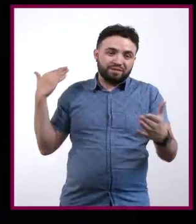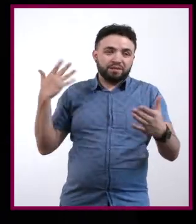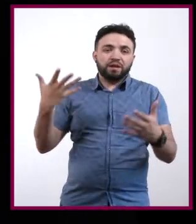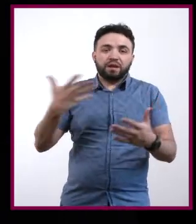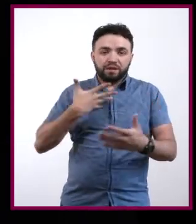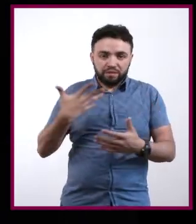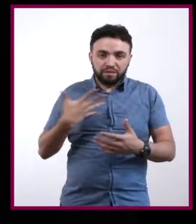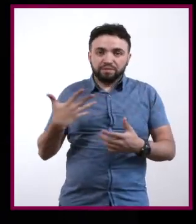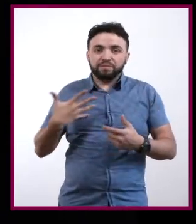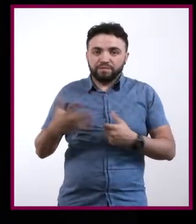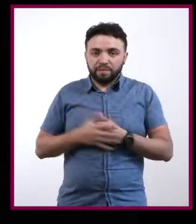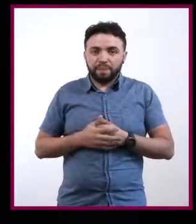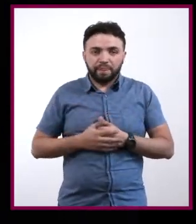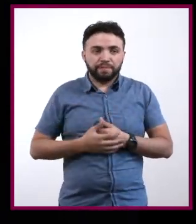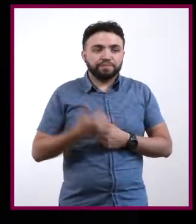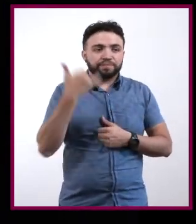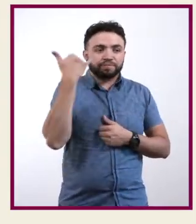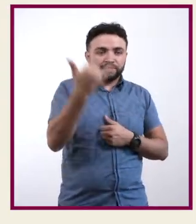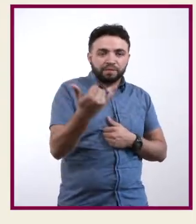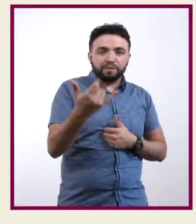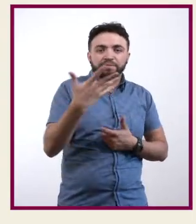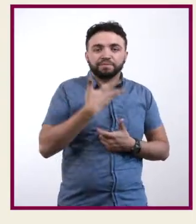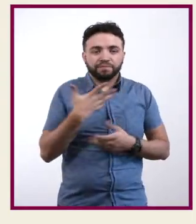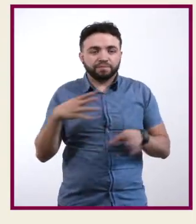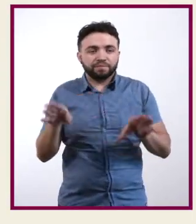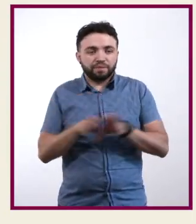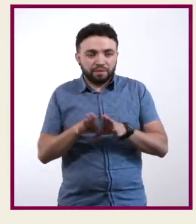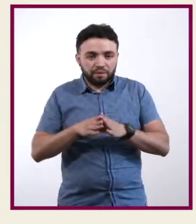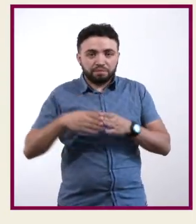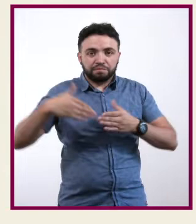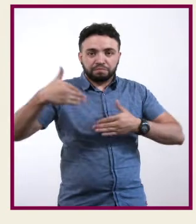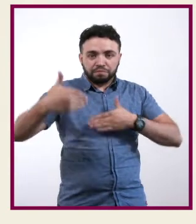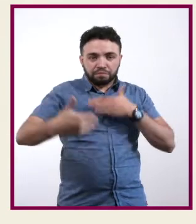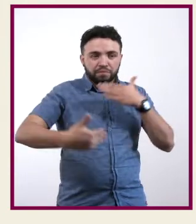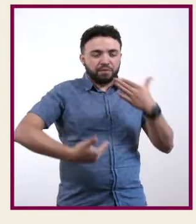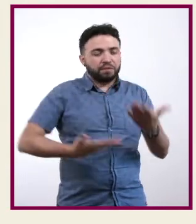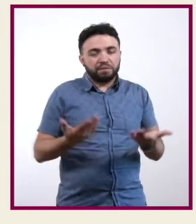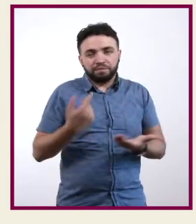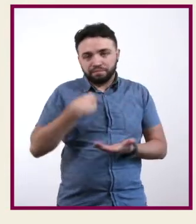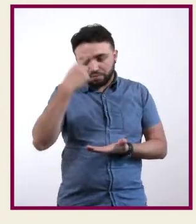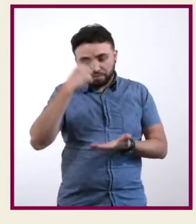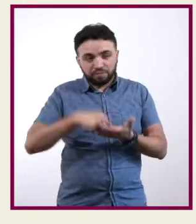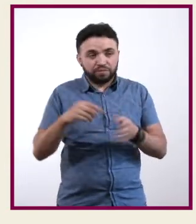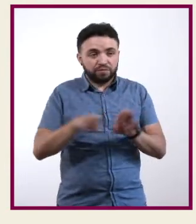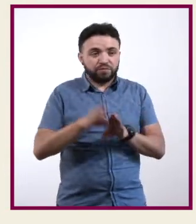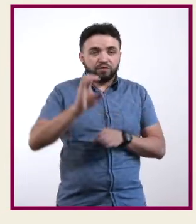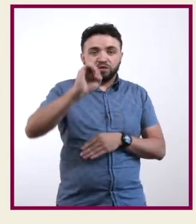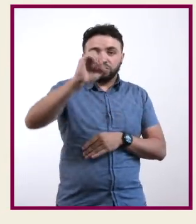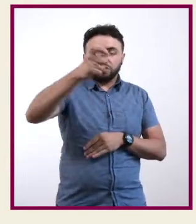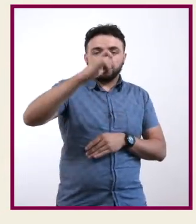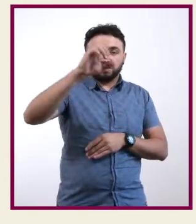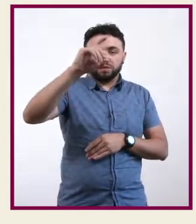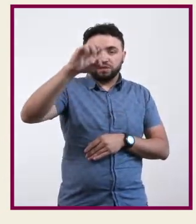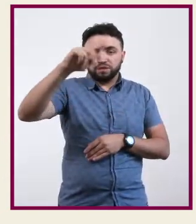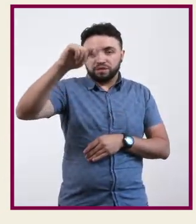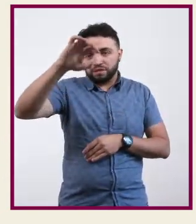una cotidianidad que al menos en el occidente de México sí quedó, por así decirlo de manera